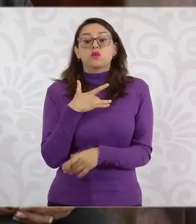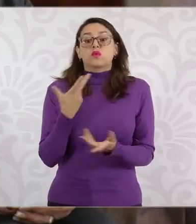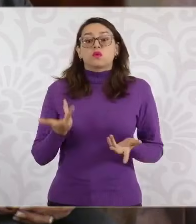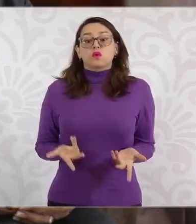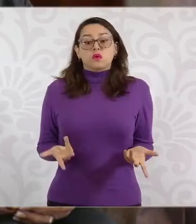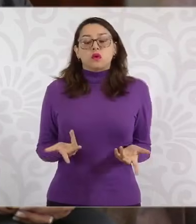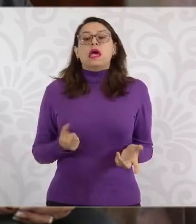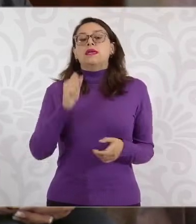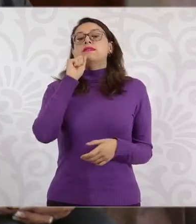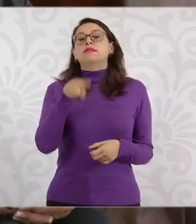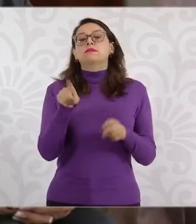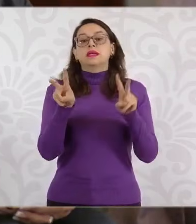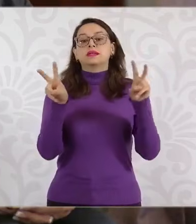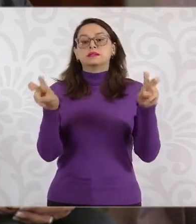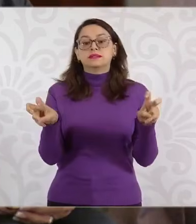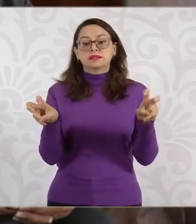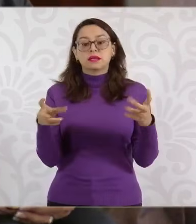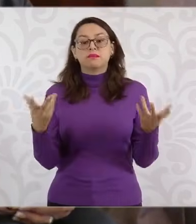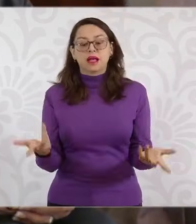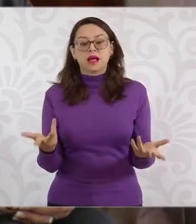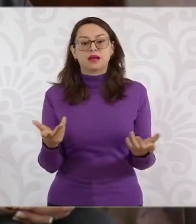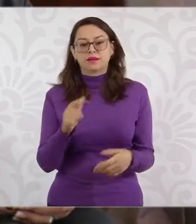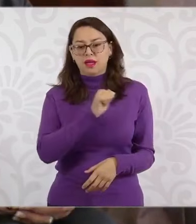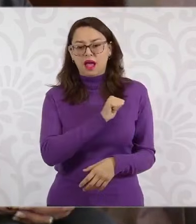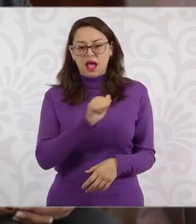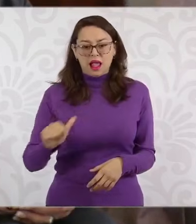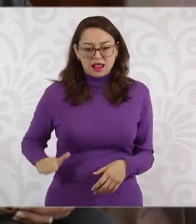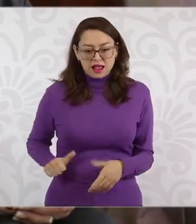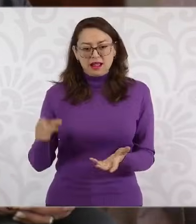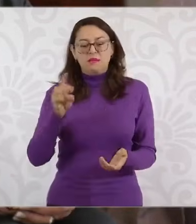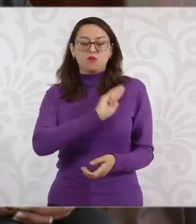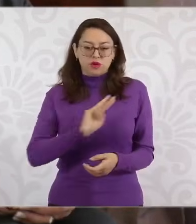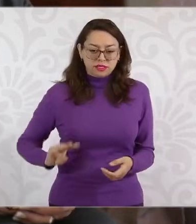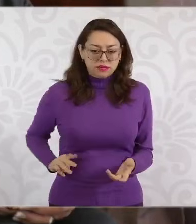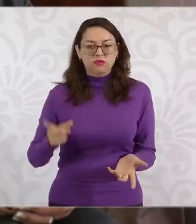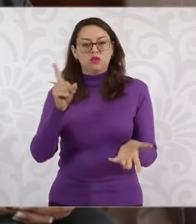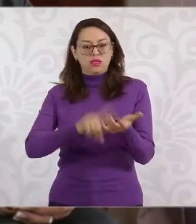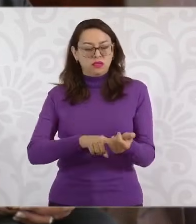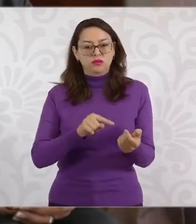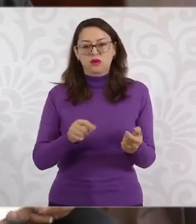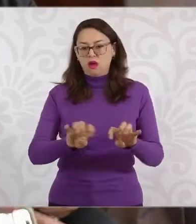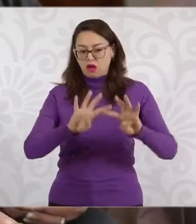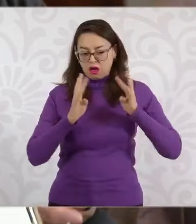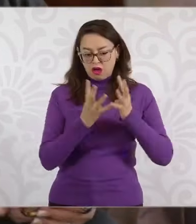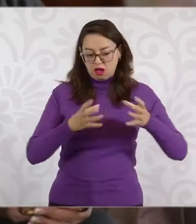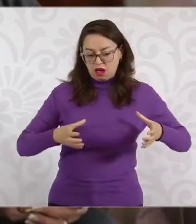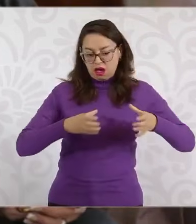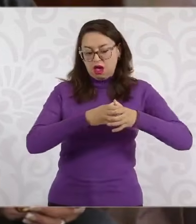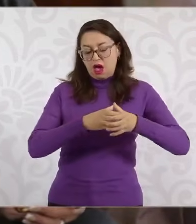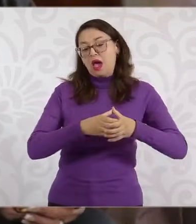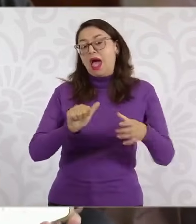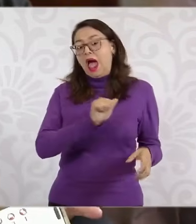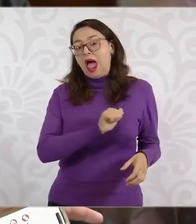se hablaba acerca de que el tema de los regidores no quedó tan claro porque hay algunos ayuntamientos que